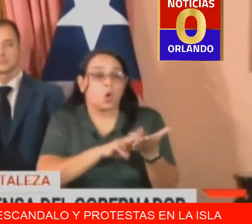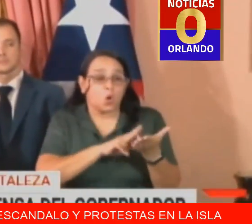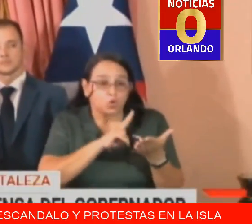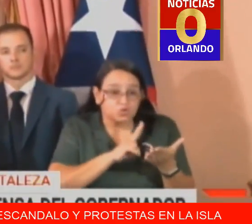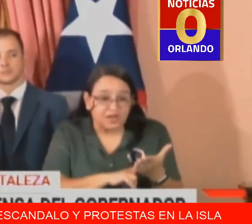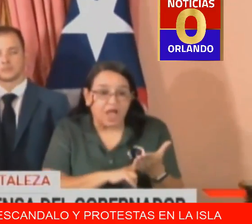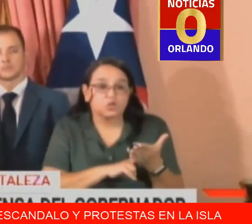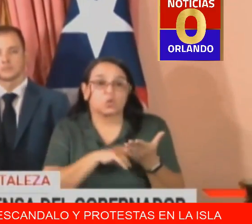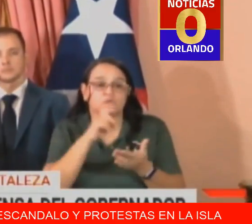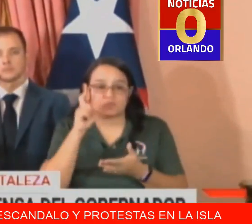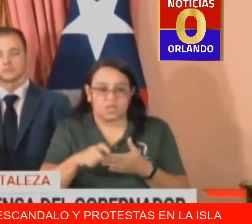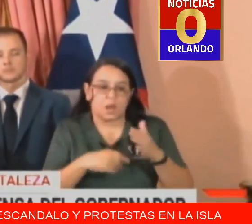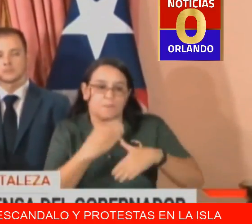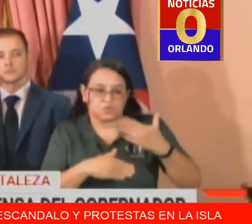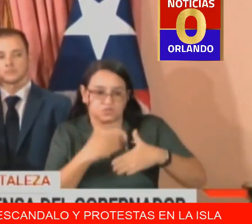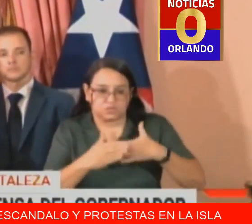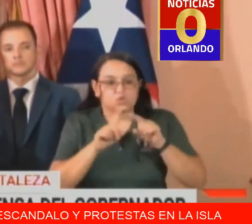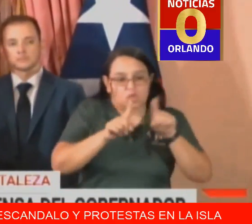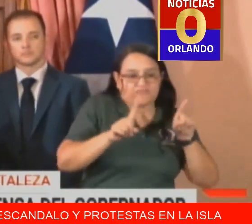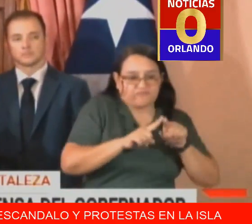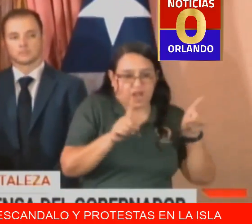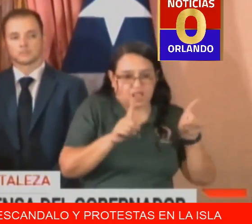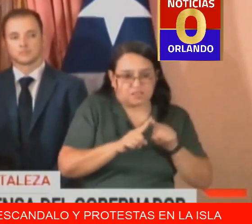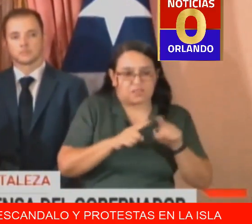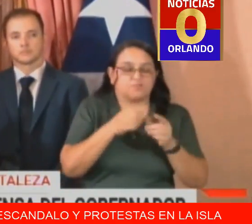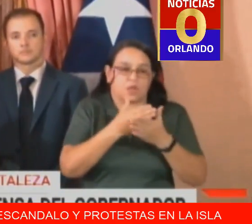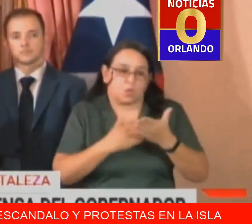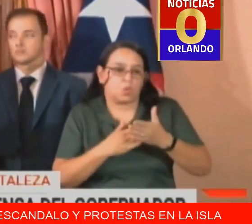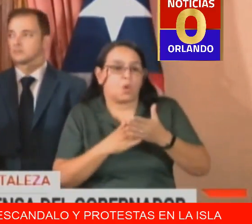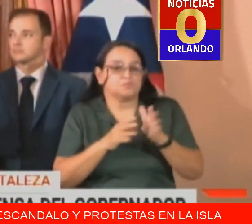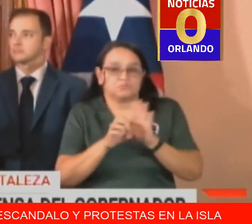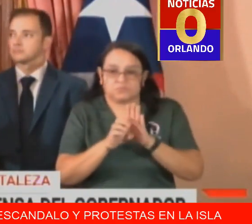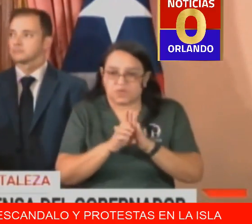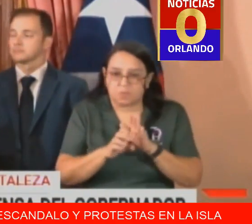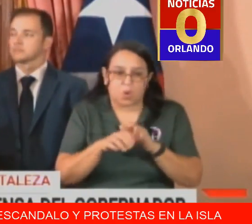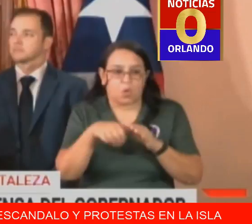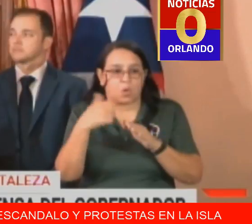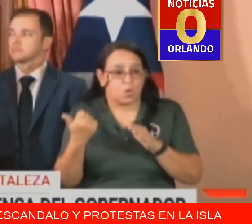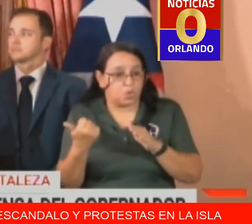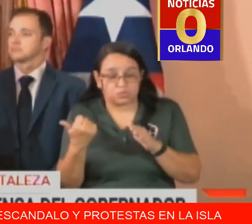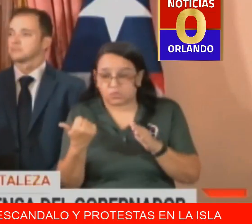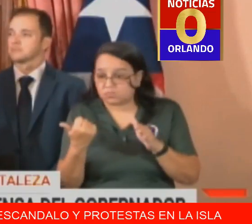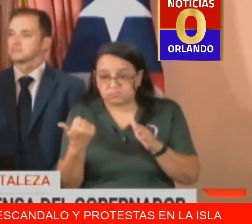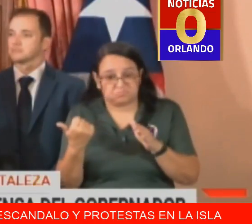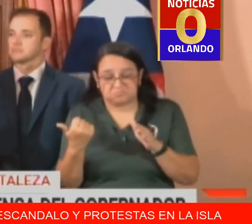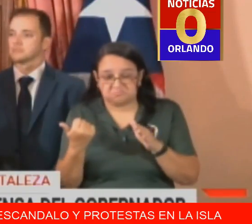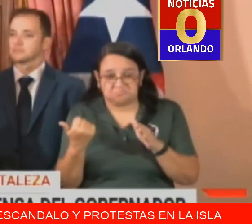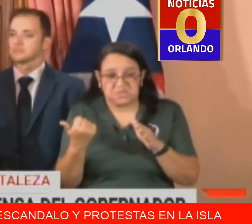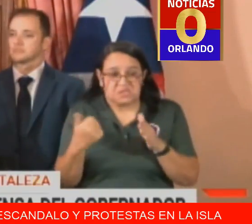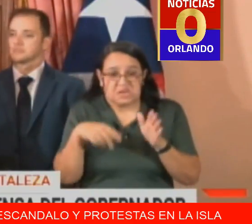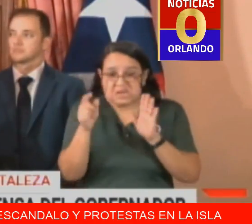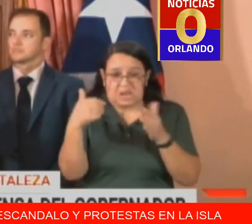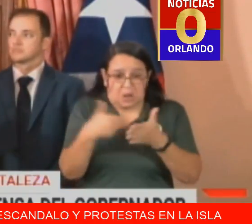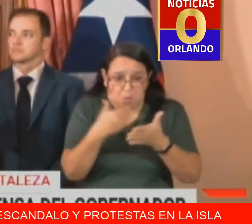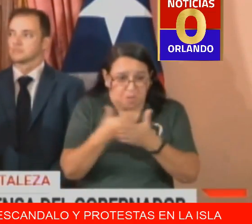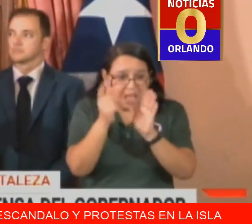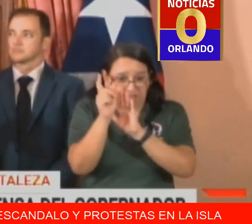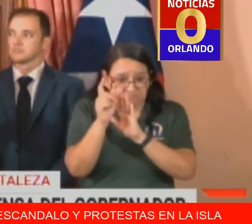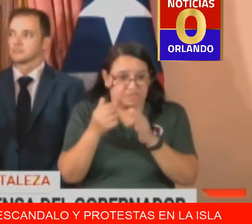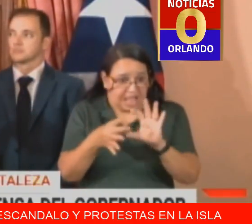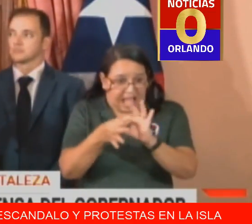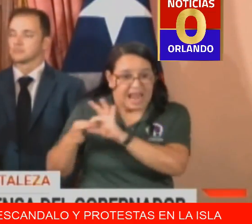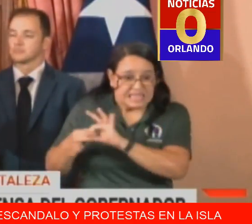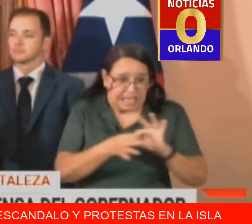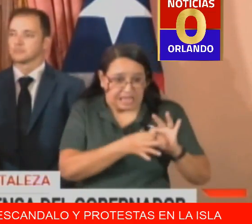proceso, ¿verdad? Son distintos los procesos. Algunos, por ejemplo, y de nuevo, otra medida de transparencia fue la nueva ley de alianza público-privada,